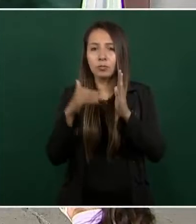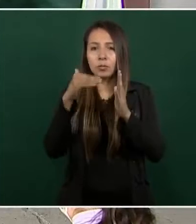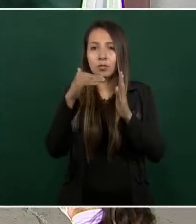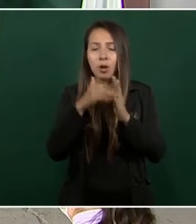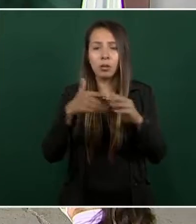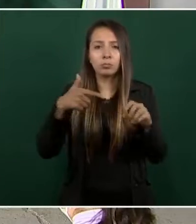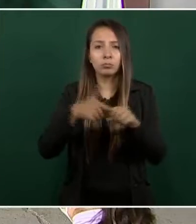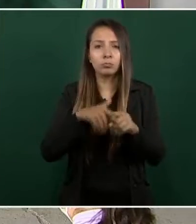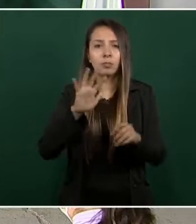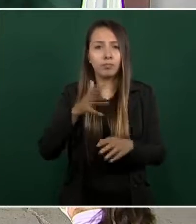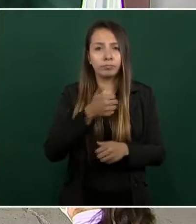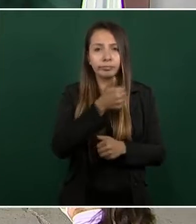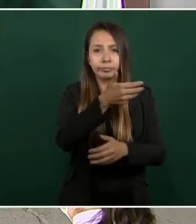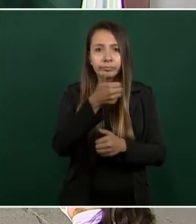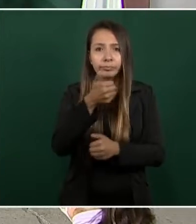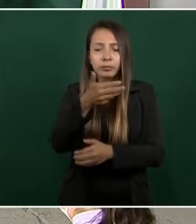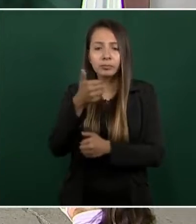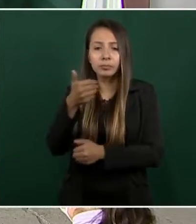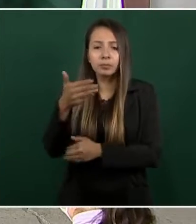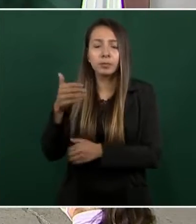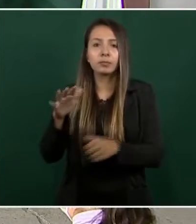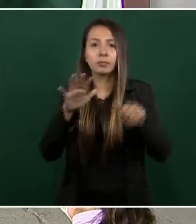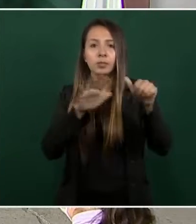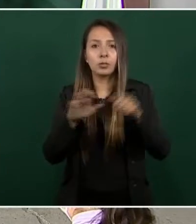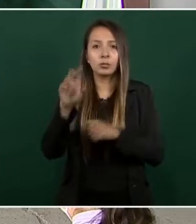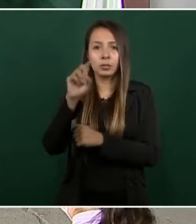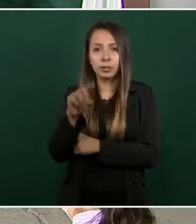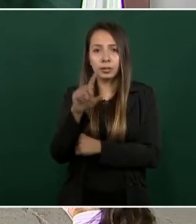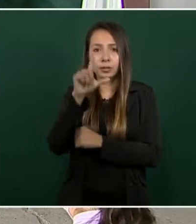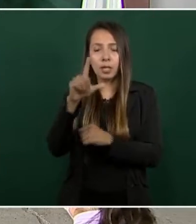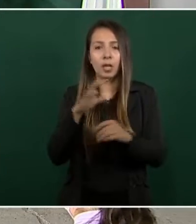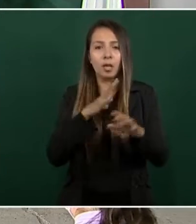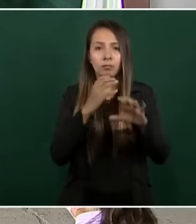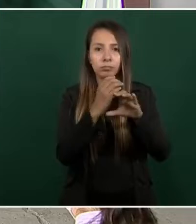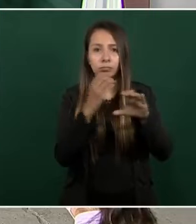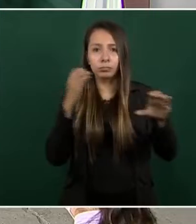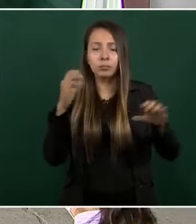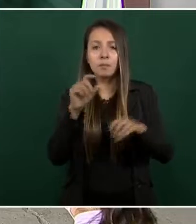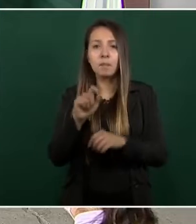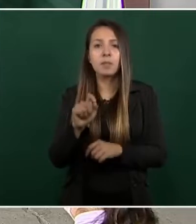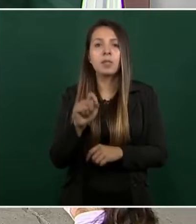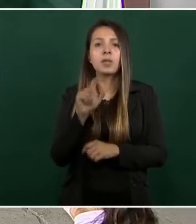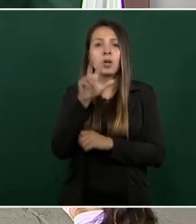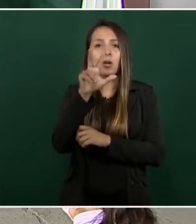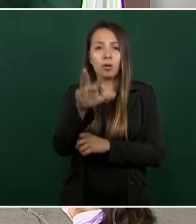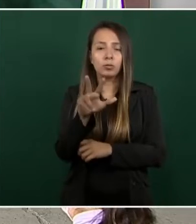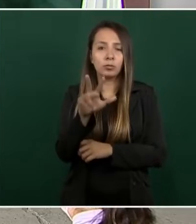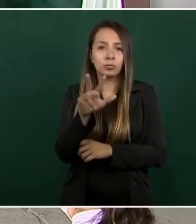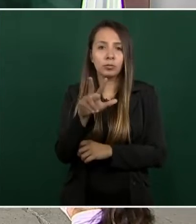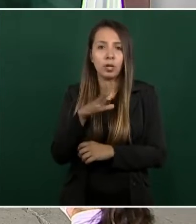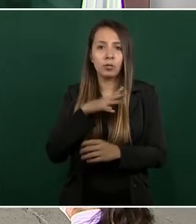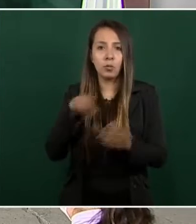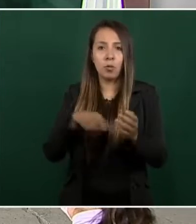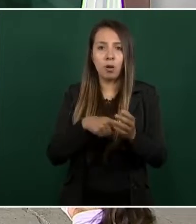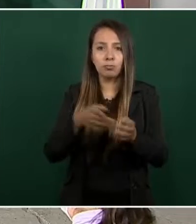combustibles, empleando 637 autotanques que se tienen con 28 rutas de abastecimiento. Adelante.